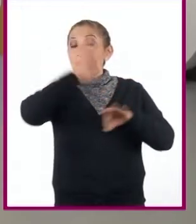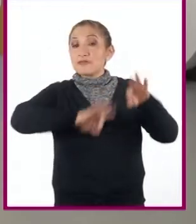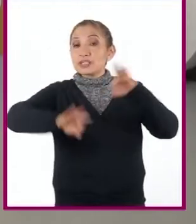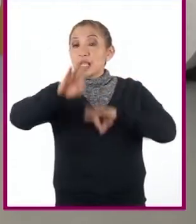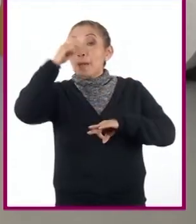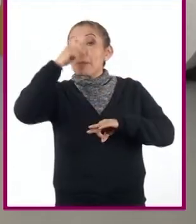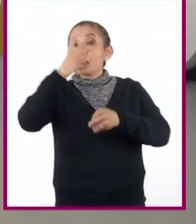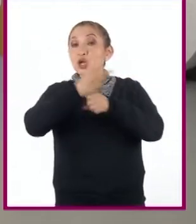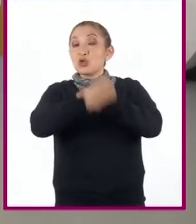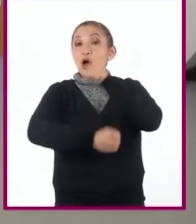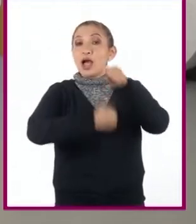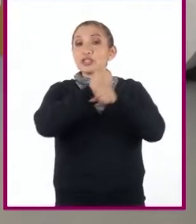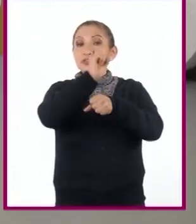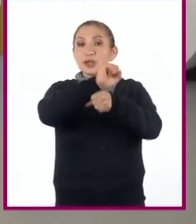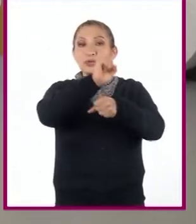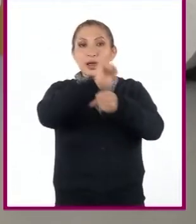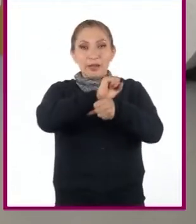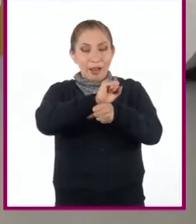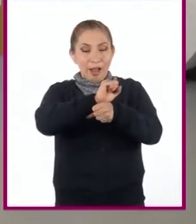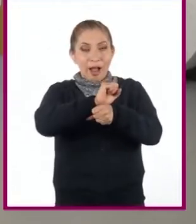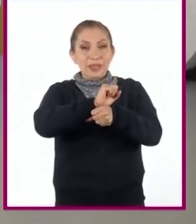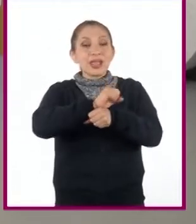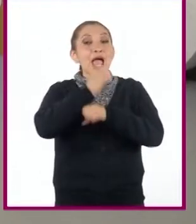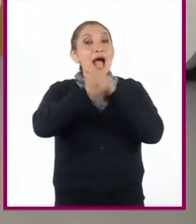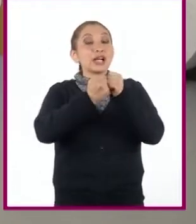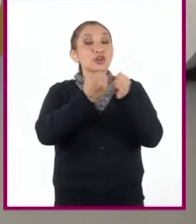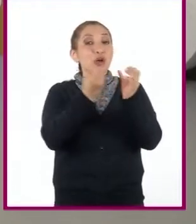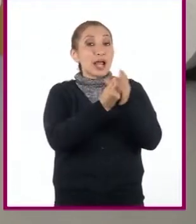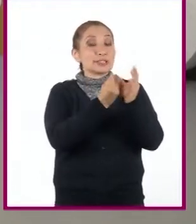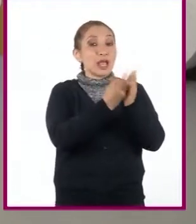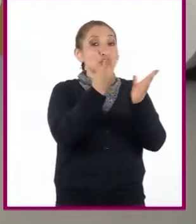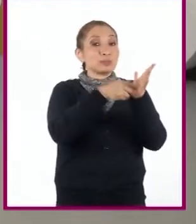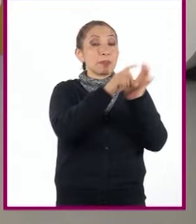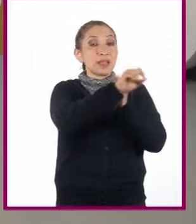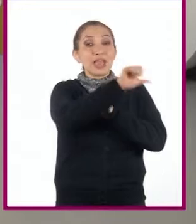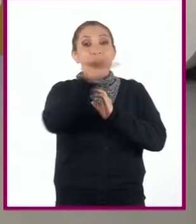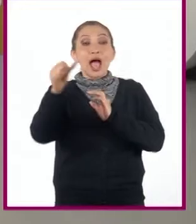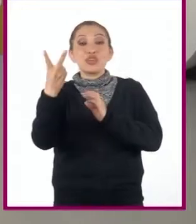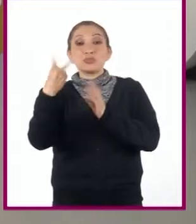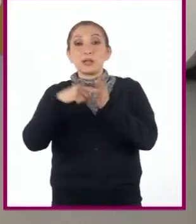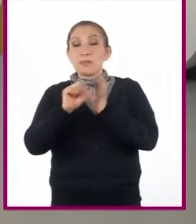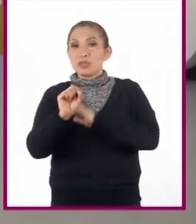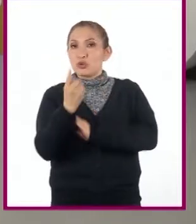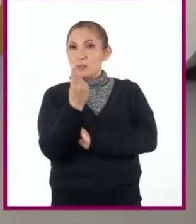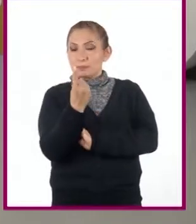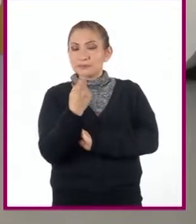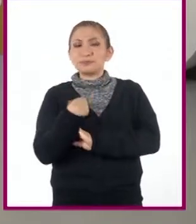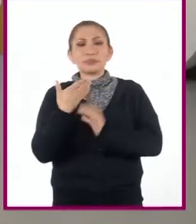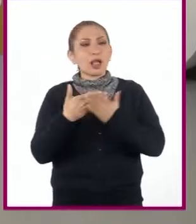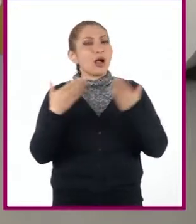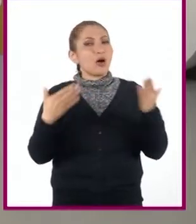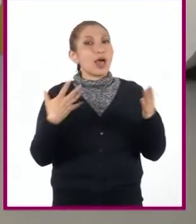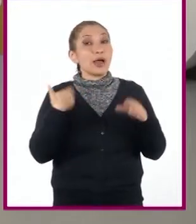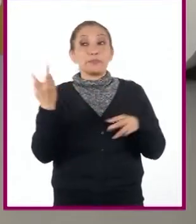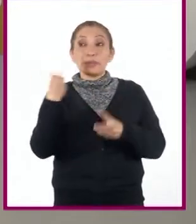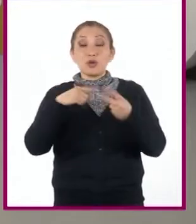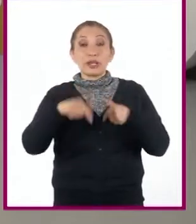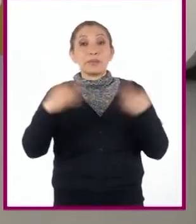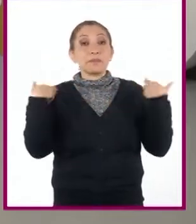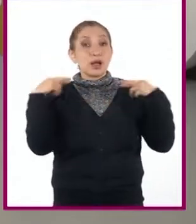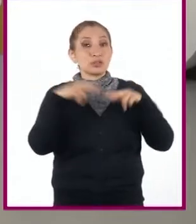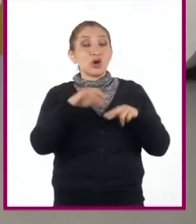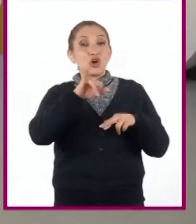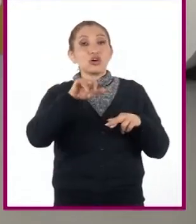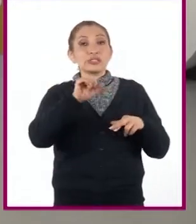Física para segundo grado de secundaria del ciclo escolar 2020-2021. En esta ocasión nos acompaña el